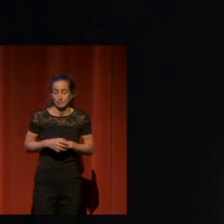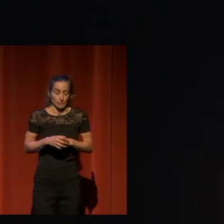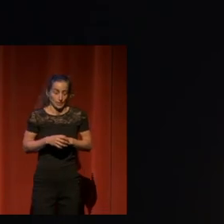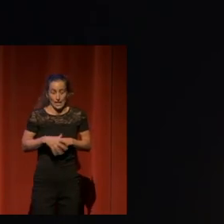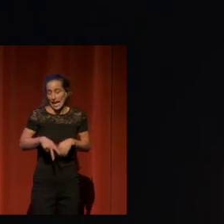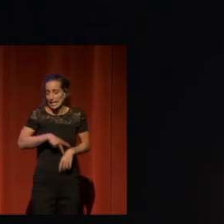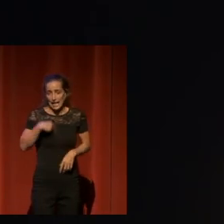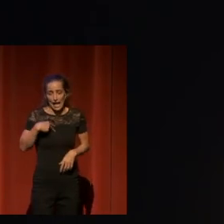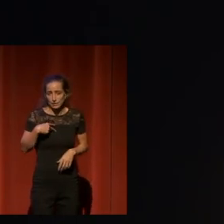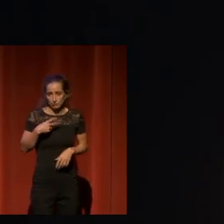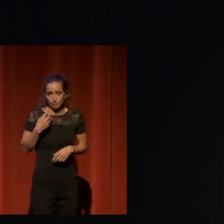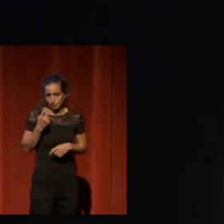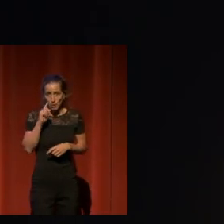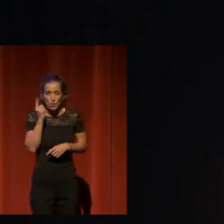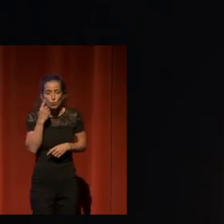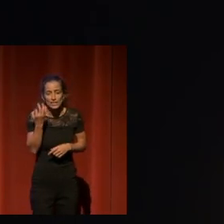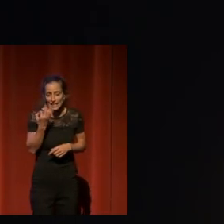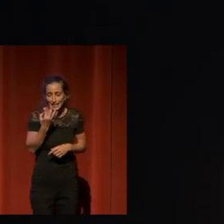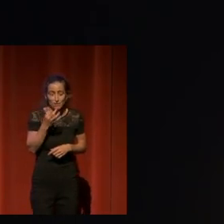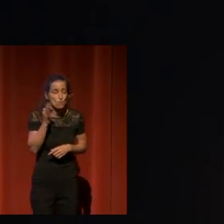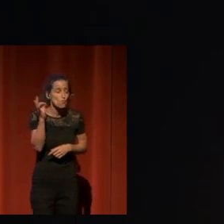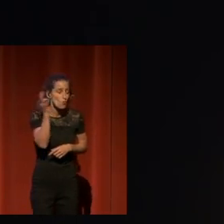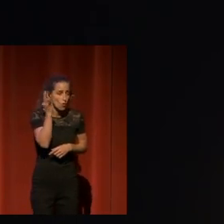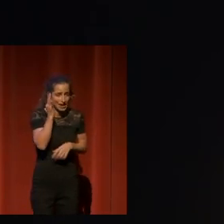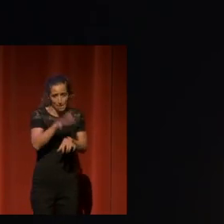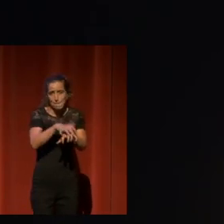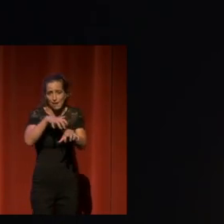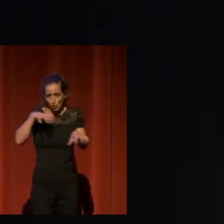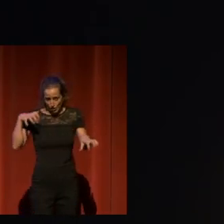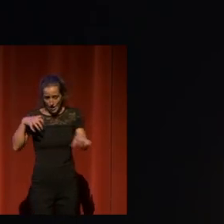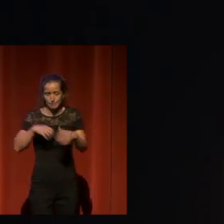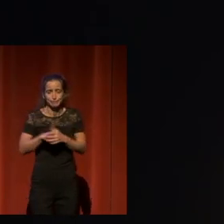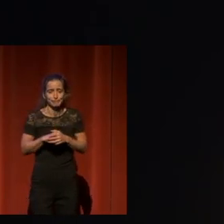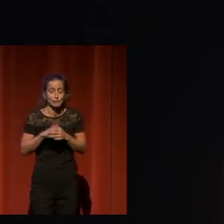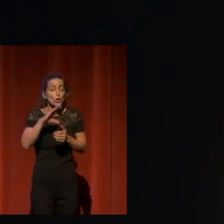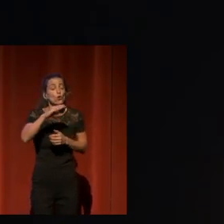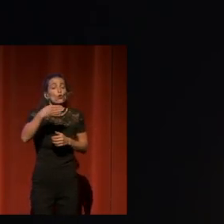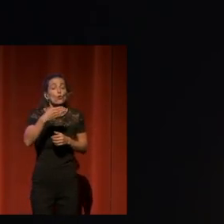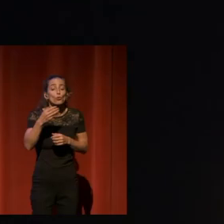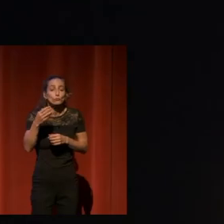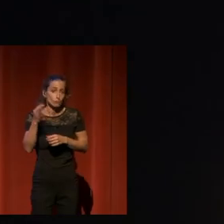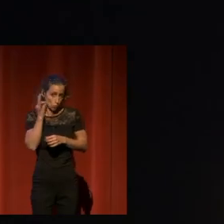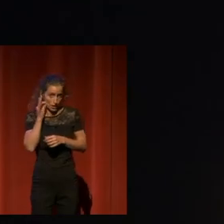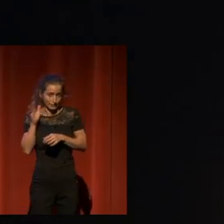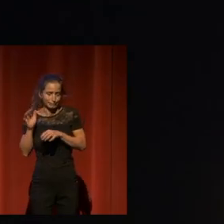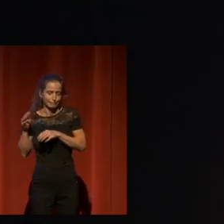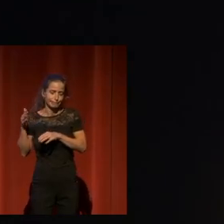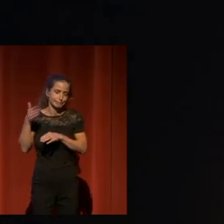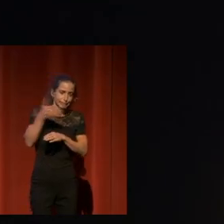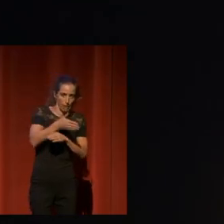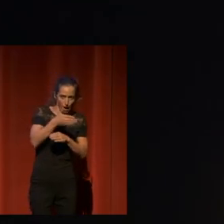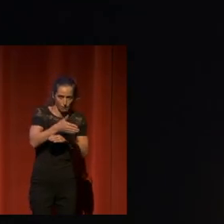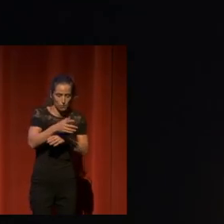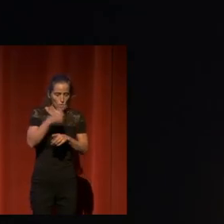mujeres que acuden al club como un refuerzo de